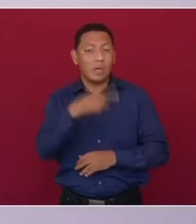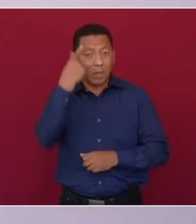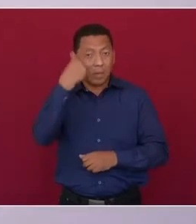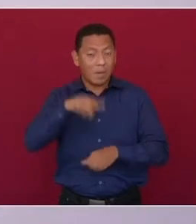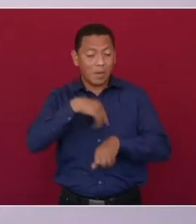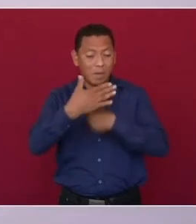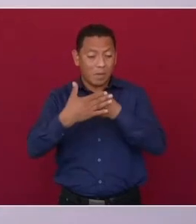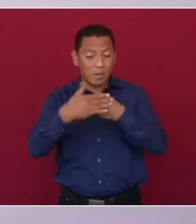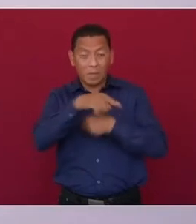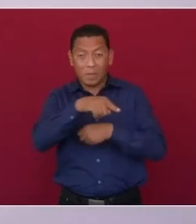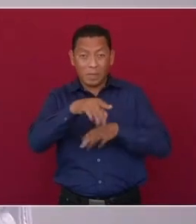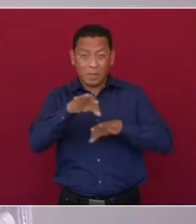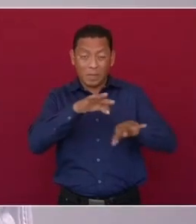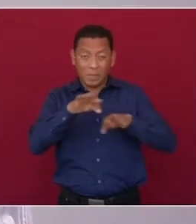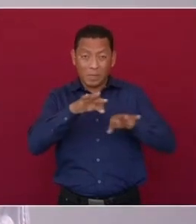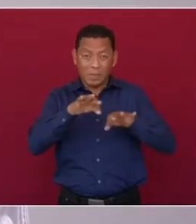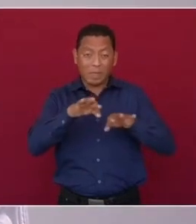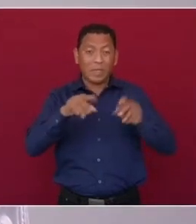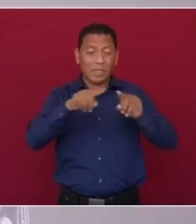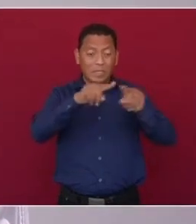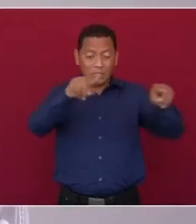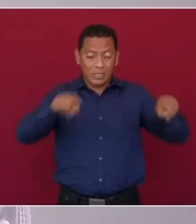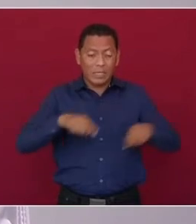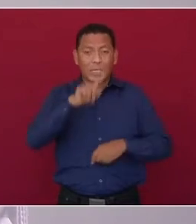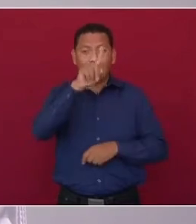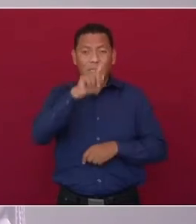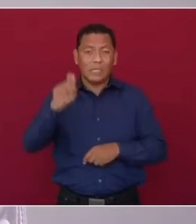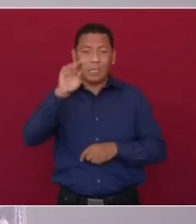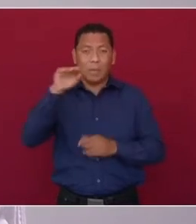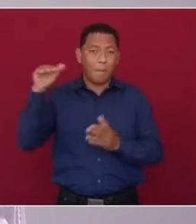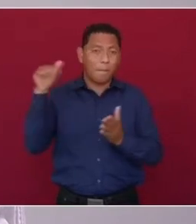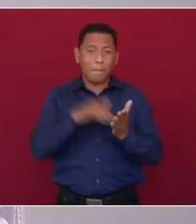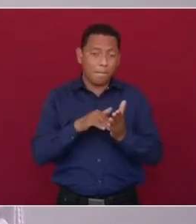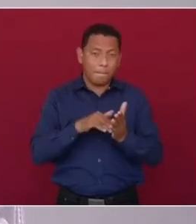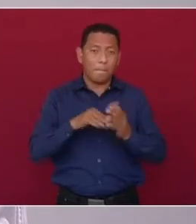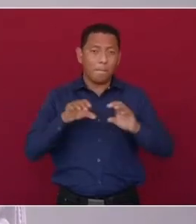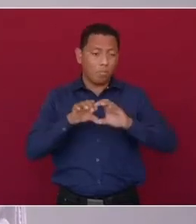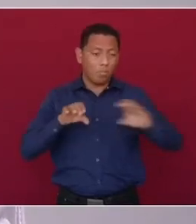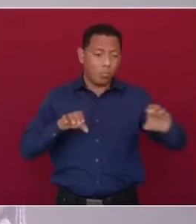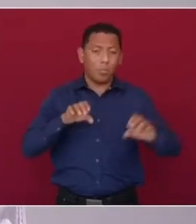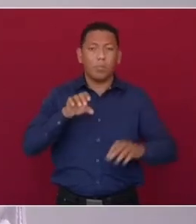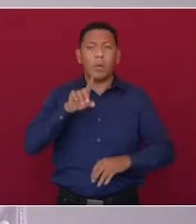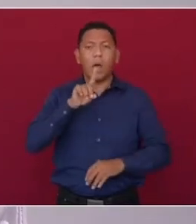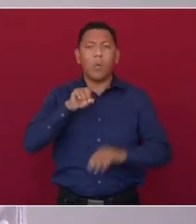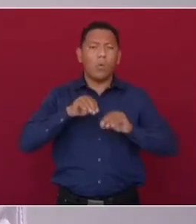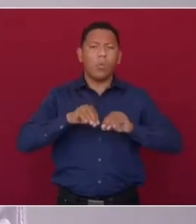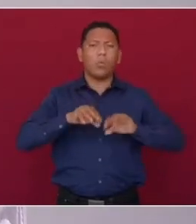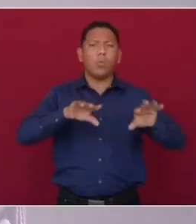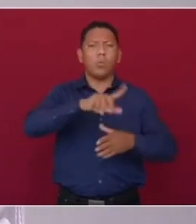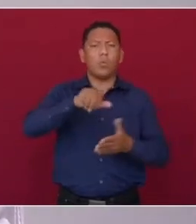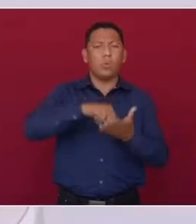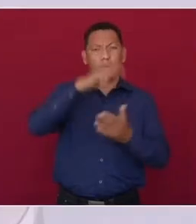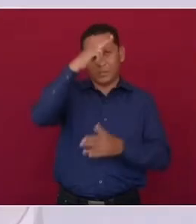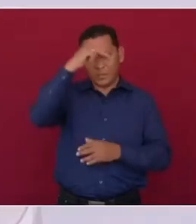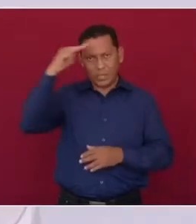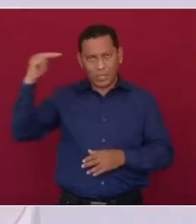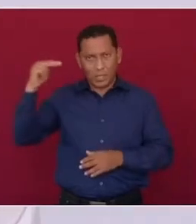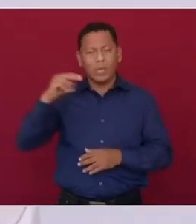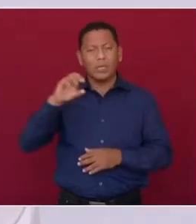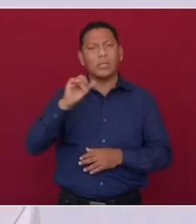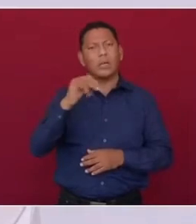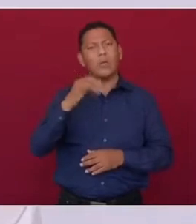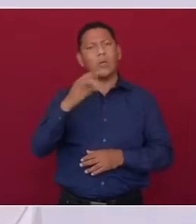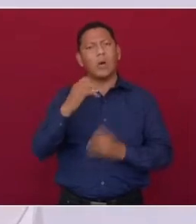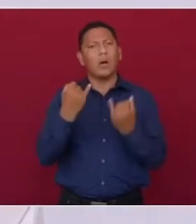dejar 100,000 hectáreas de canales y sistemas de riego en Nayarit,